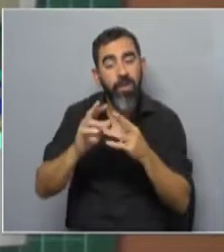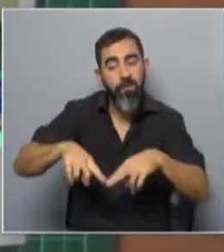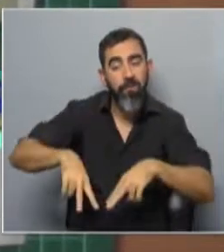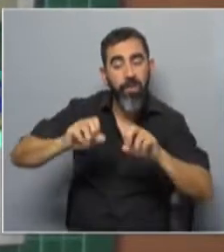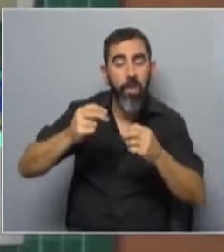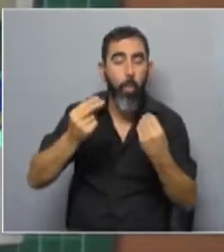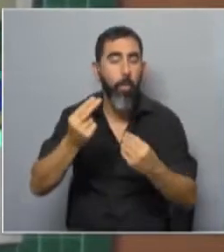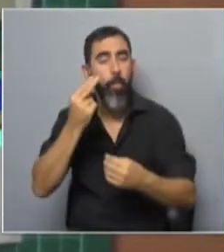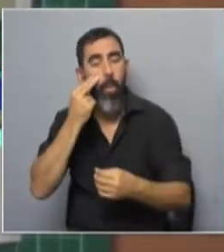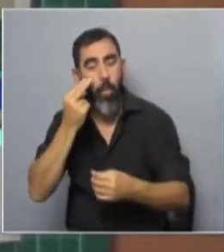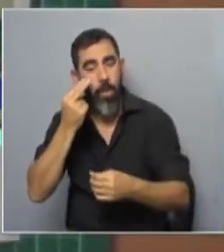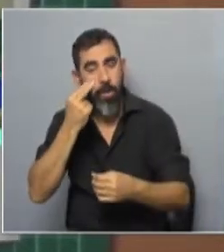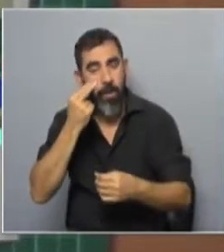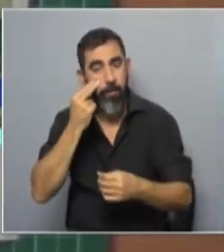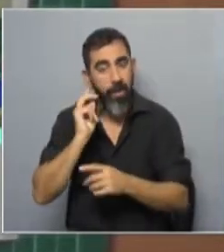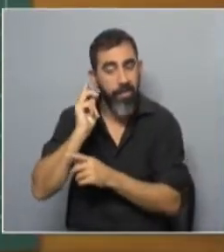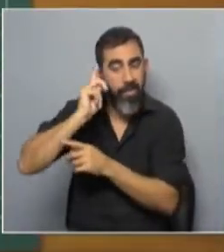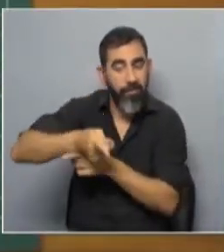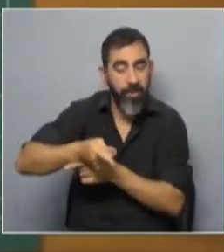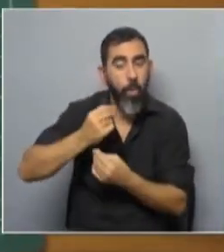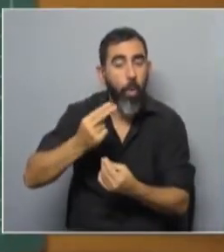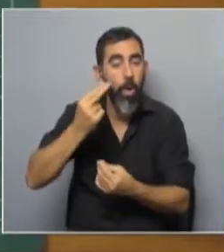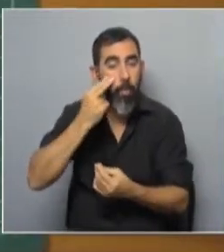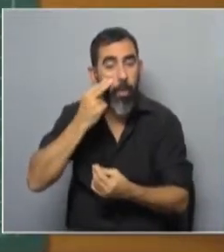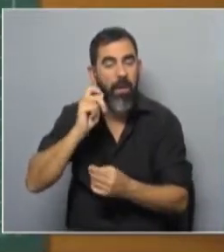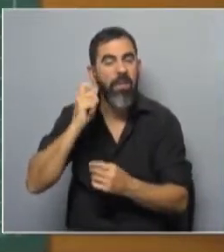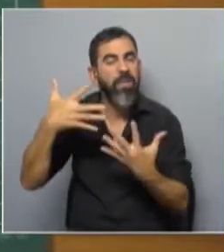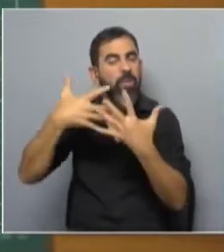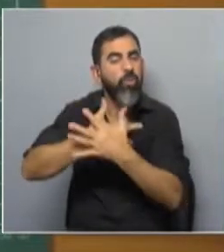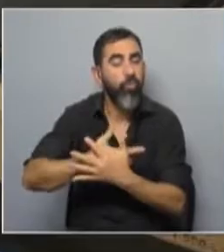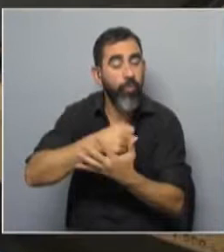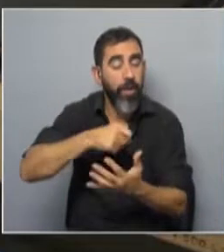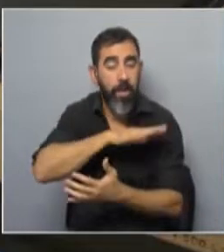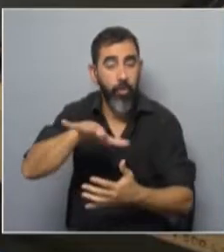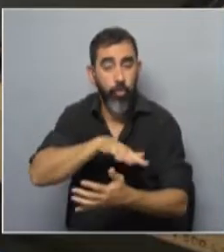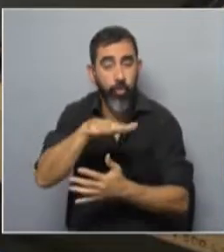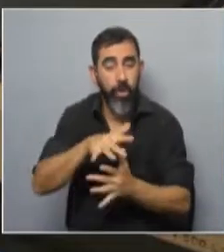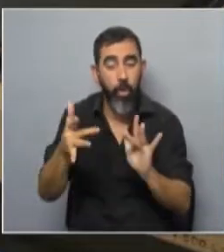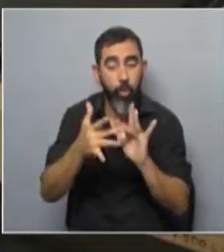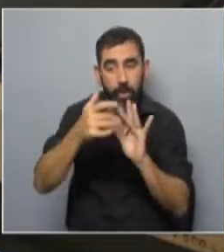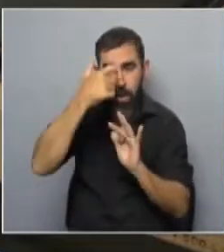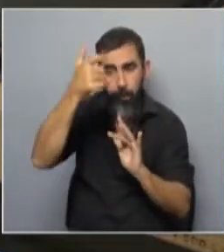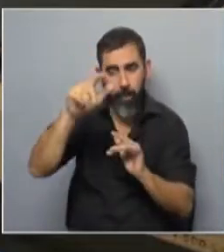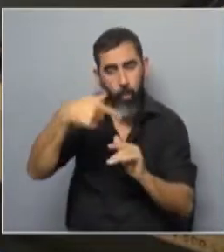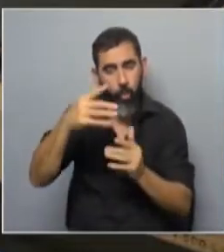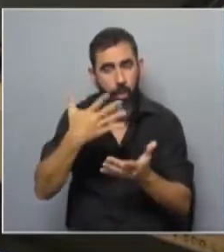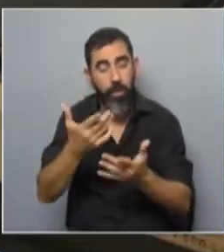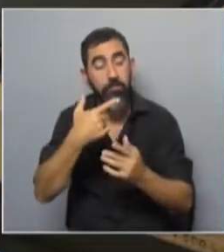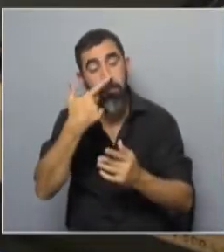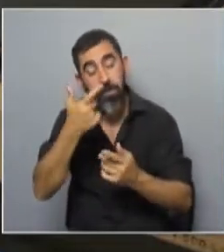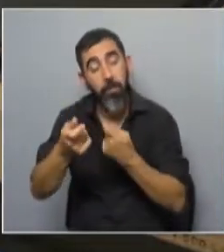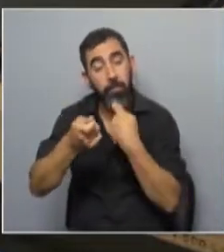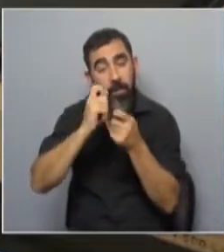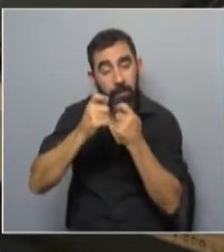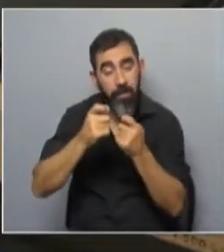su problema, definiendo cuál es ese problema, a quién afecta en la comunidad, contactando expertos externos que quieran entrevistar o que